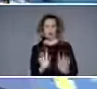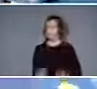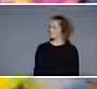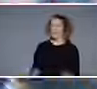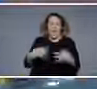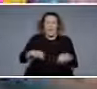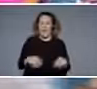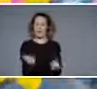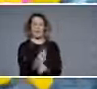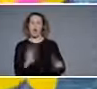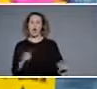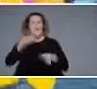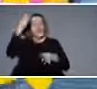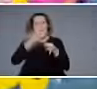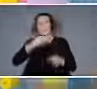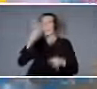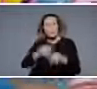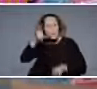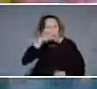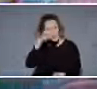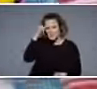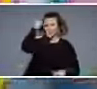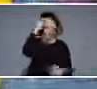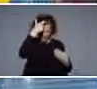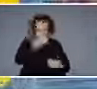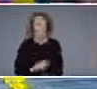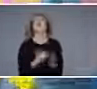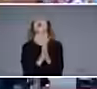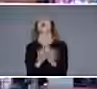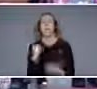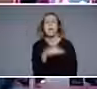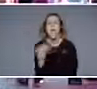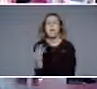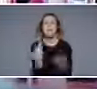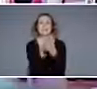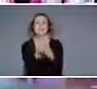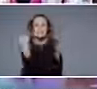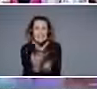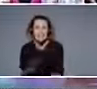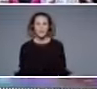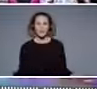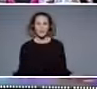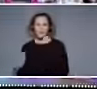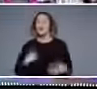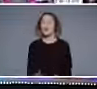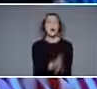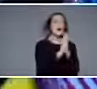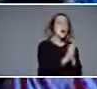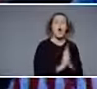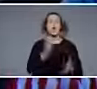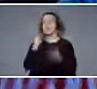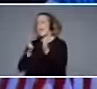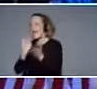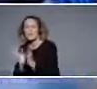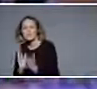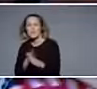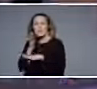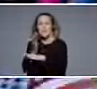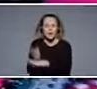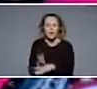no es normal. Tanta mala suerte que tengo yo, pero que he hecho mal. Ni por más que receba la terapia se